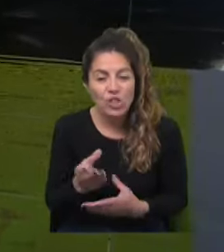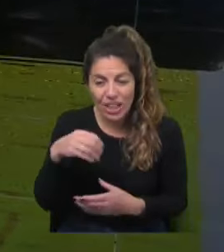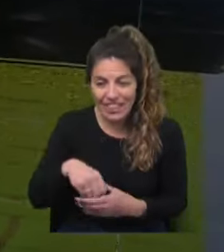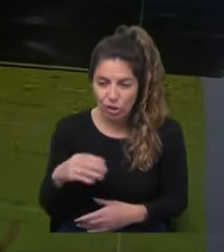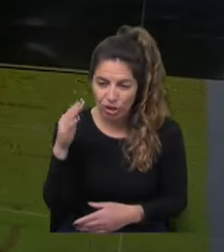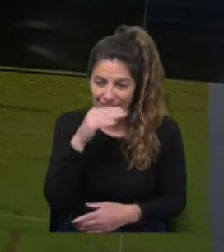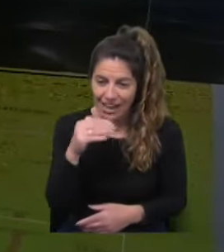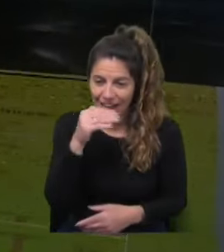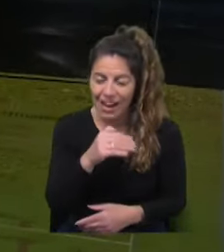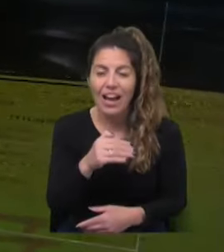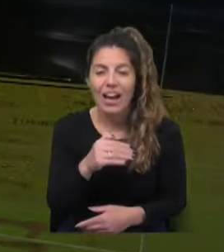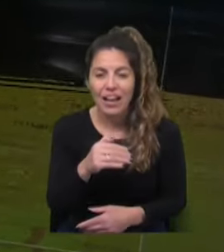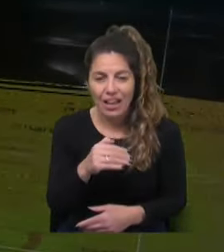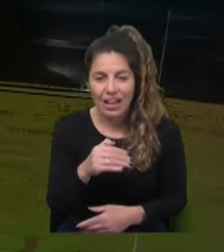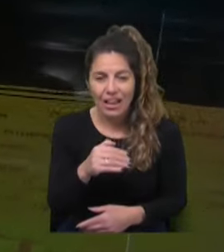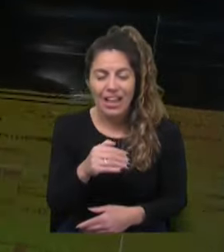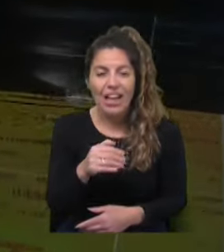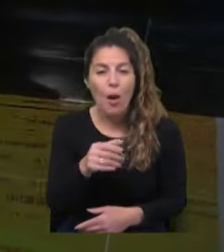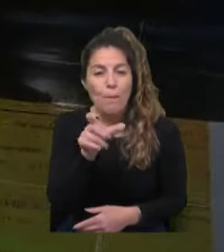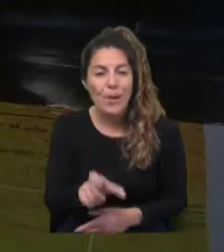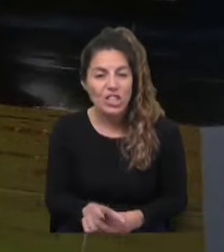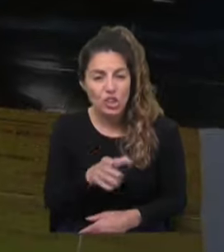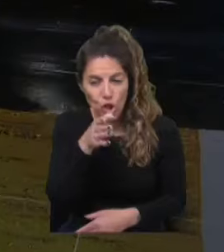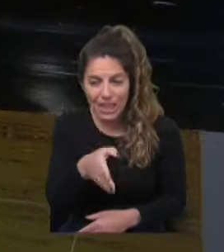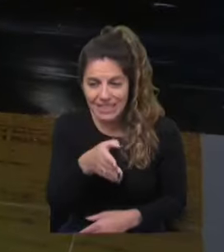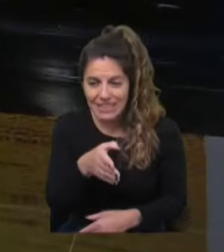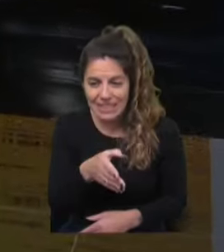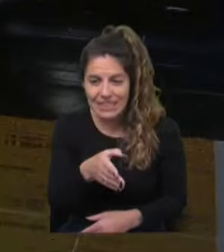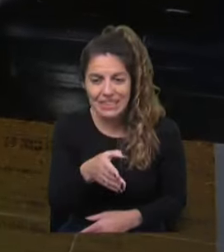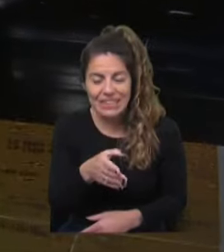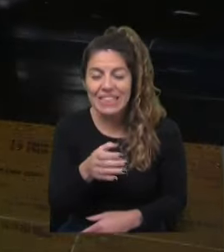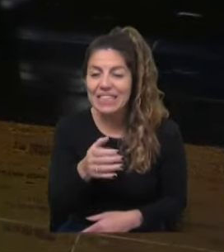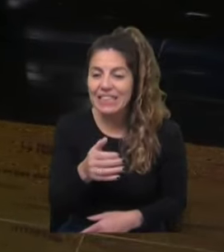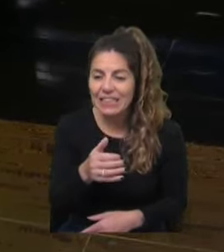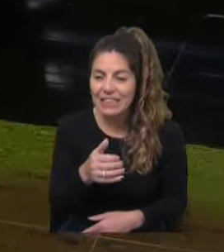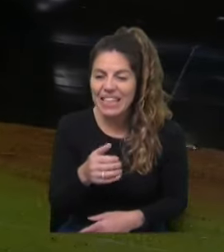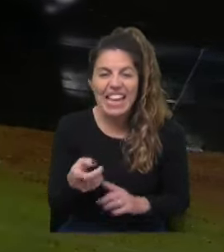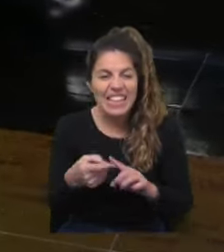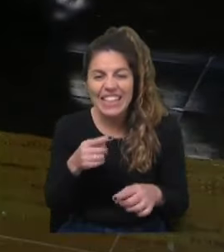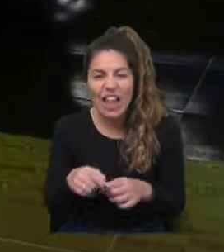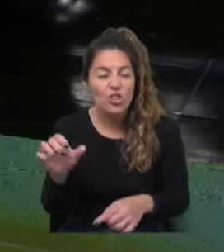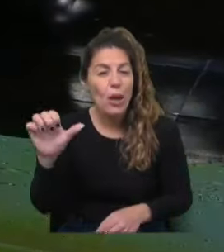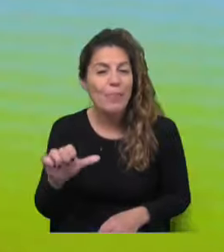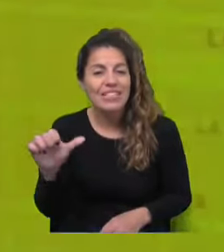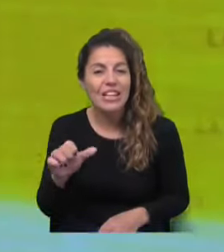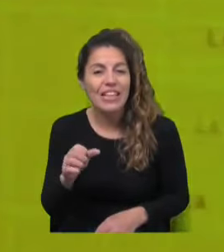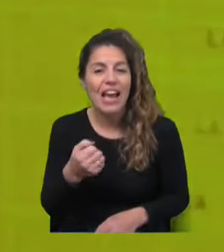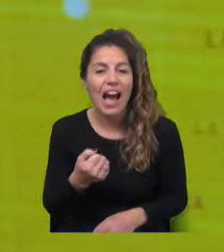caja a determinados actores que estaban ligados empresarialmente a las